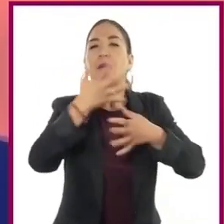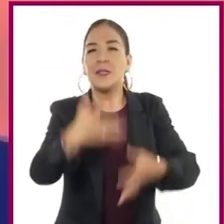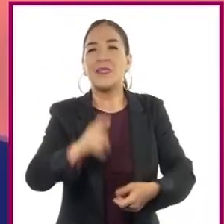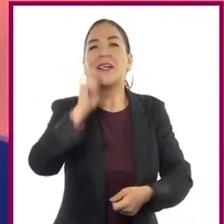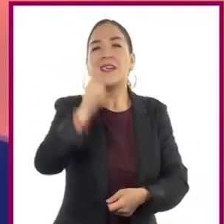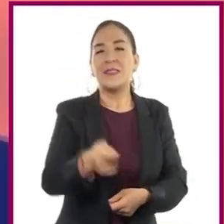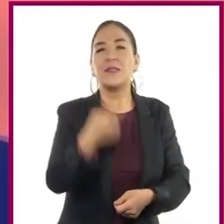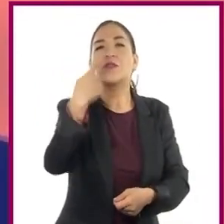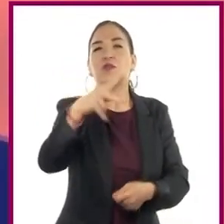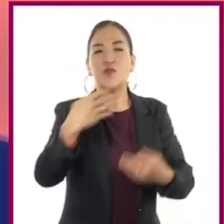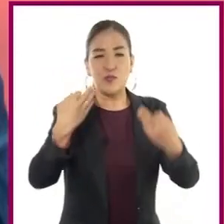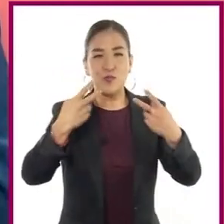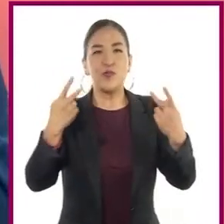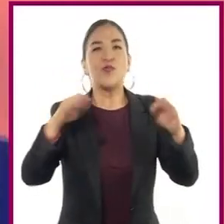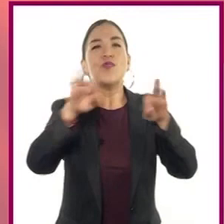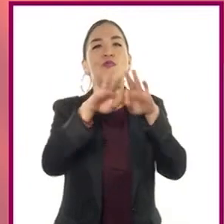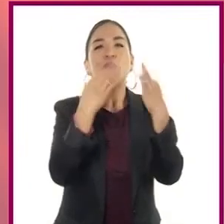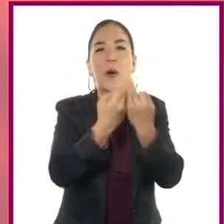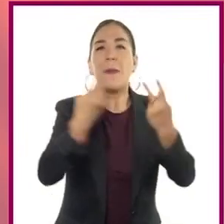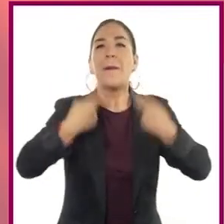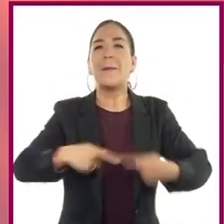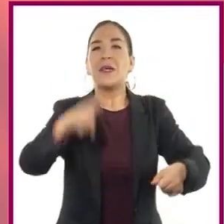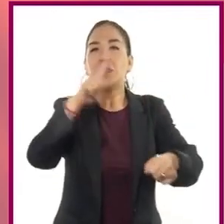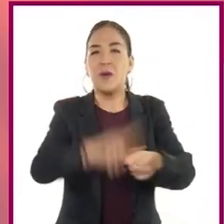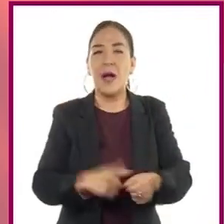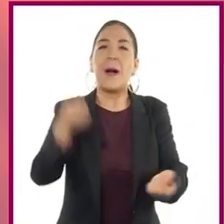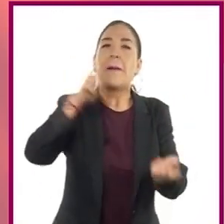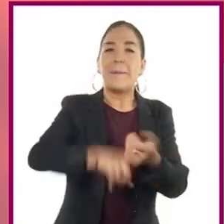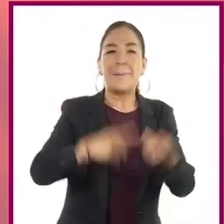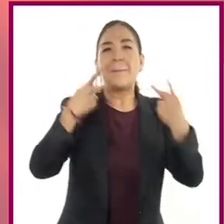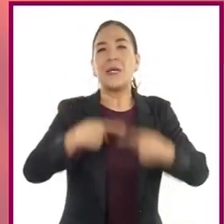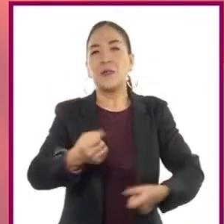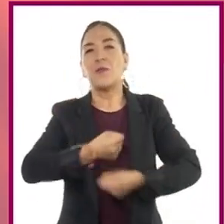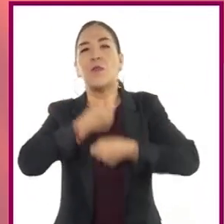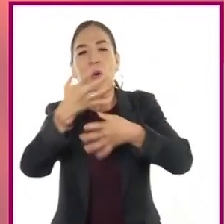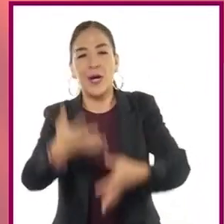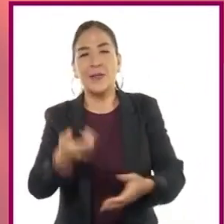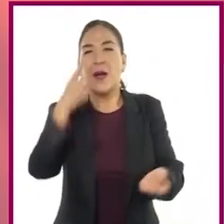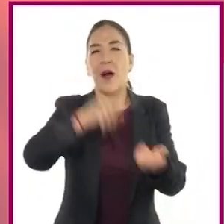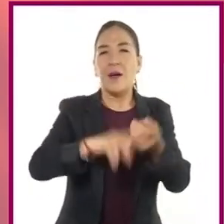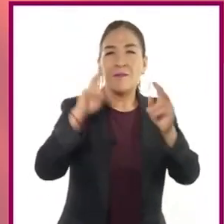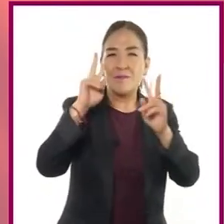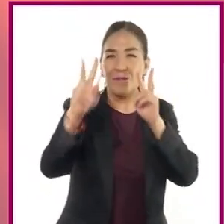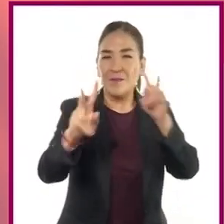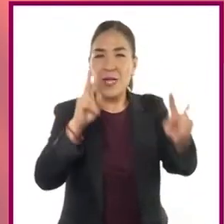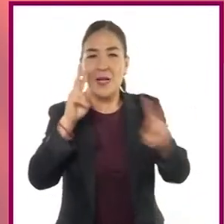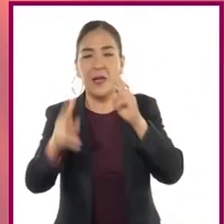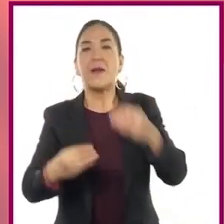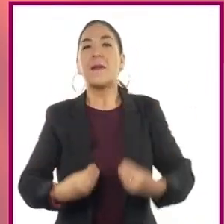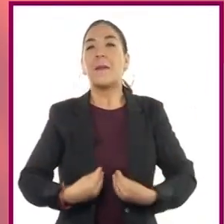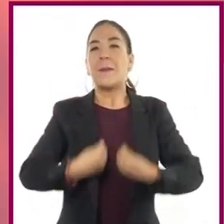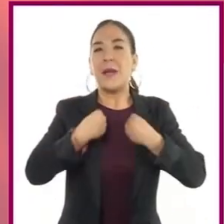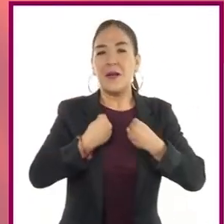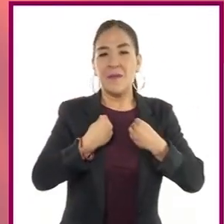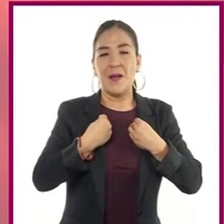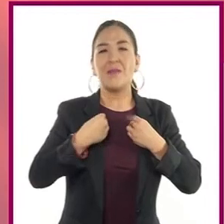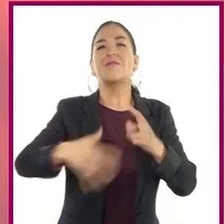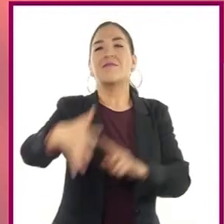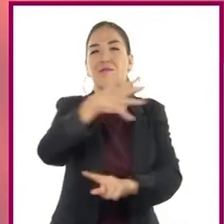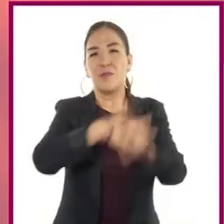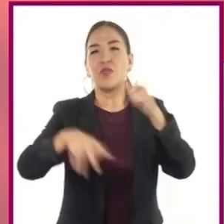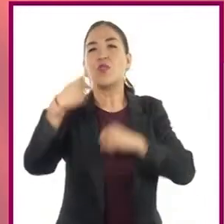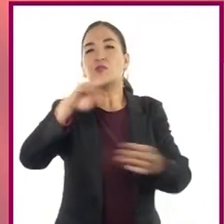la manera personal en la que el poeta o la poetisa observa o vive el mundo y